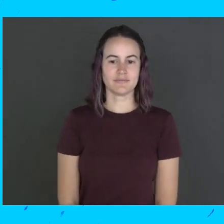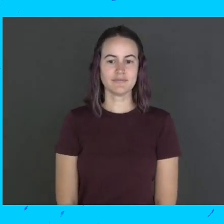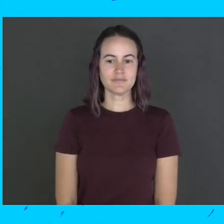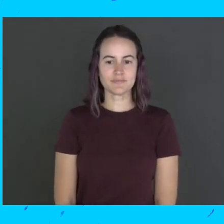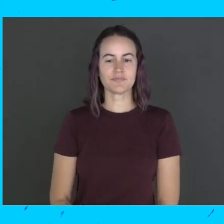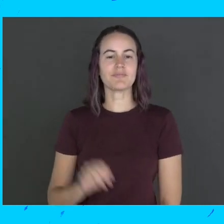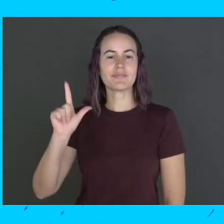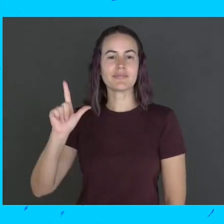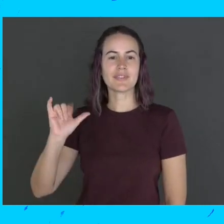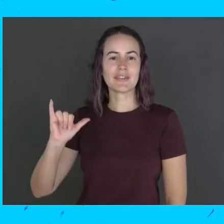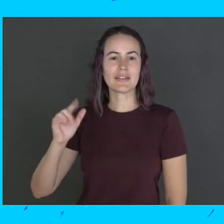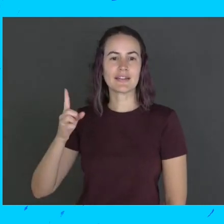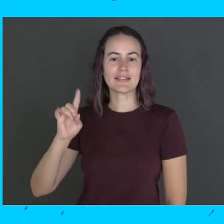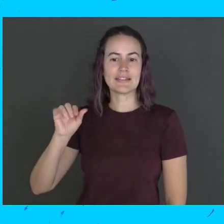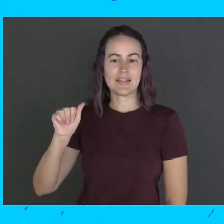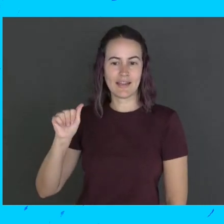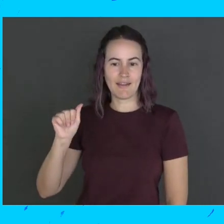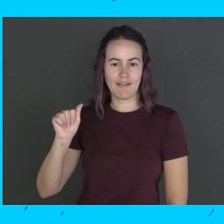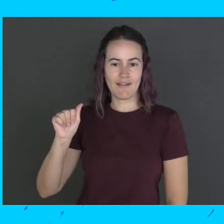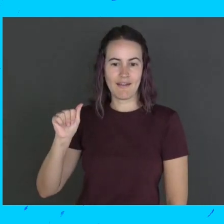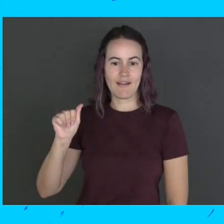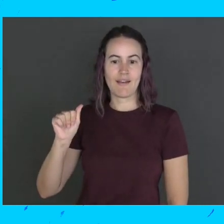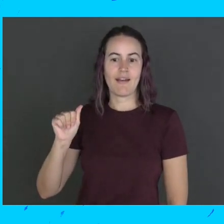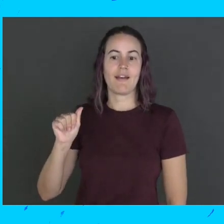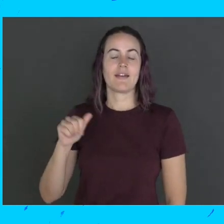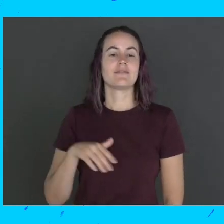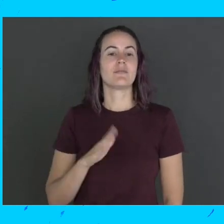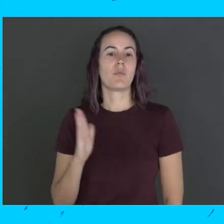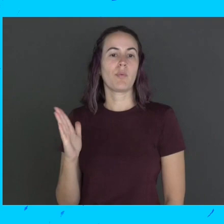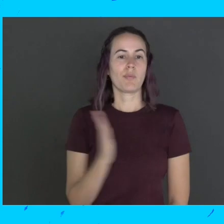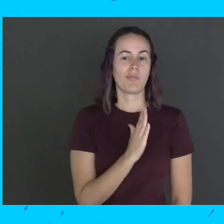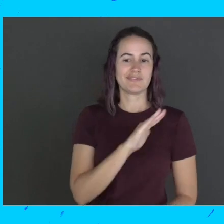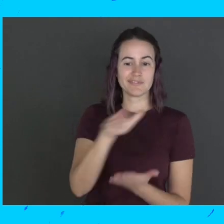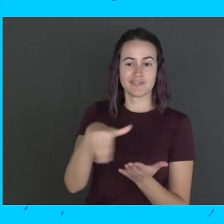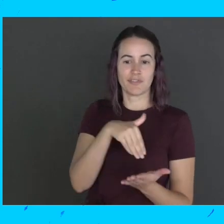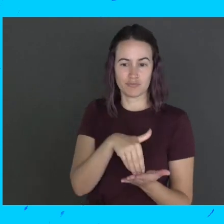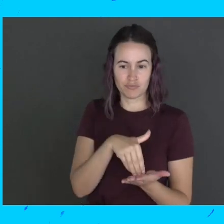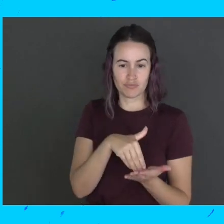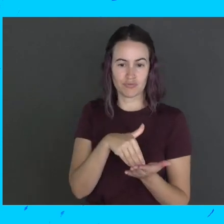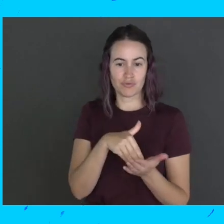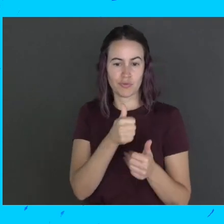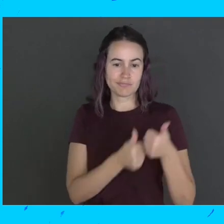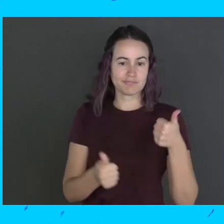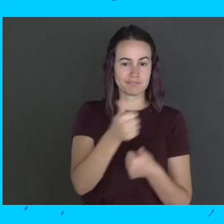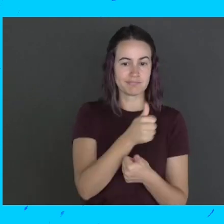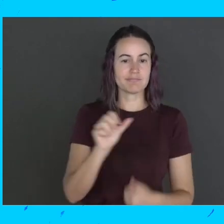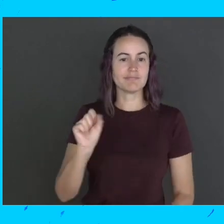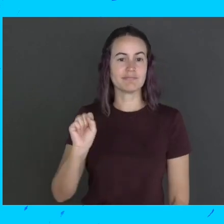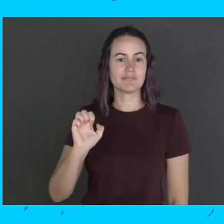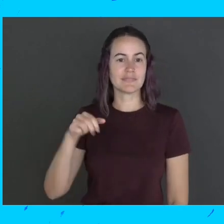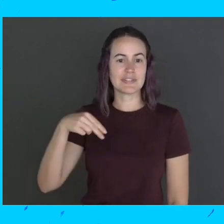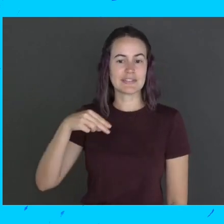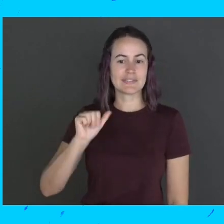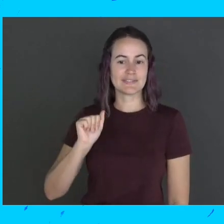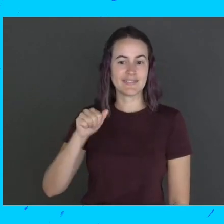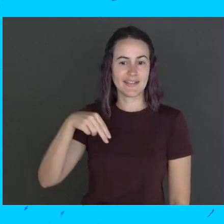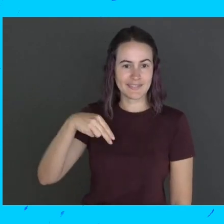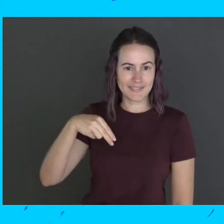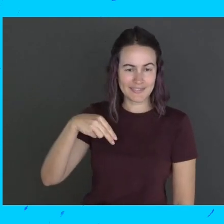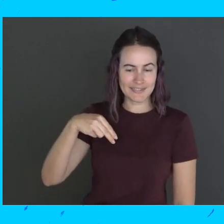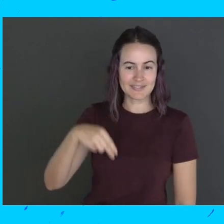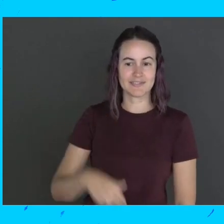para que vivan vidas seguras. En colaboración con la Unión Africana y otros aliados, desarrollamos